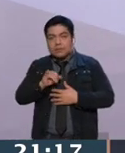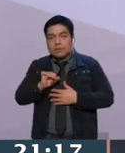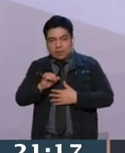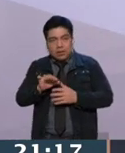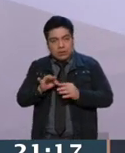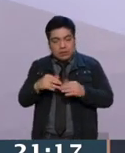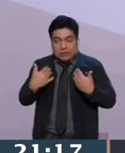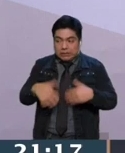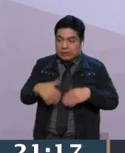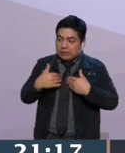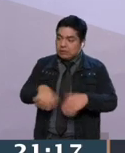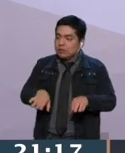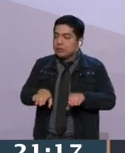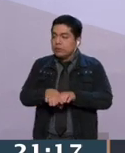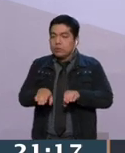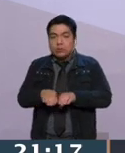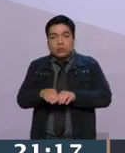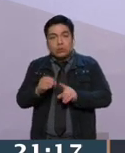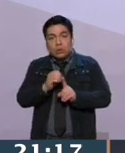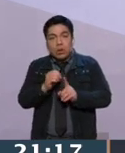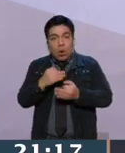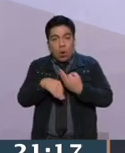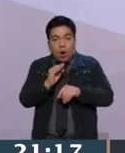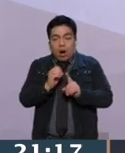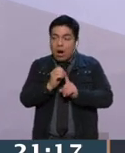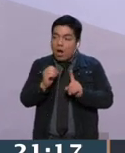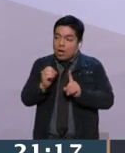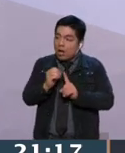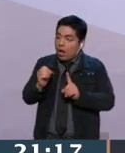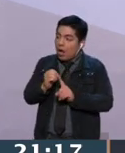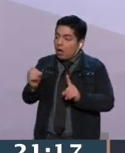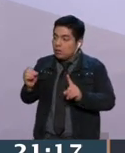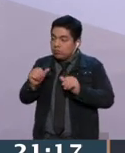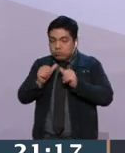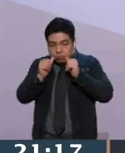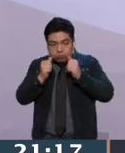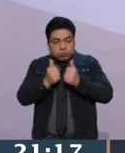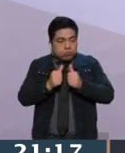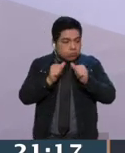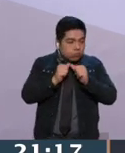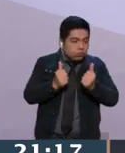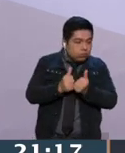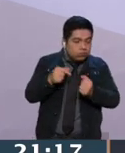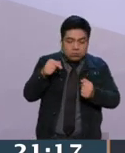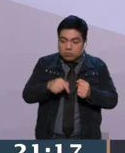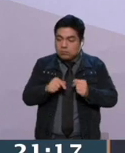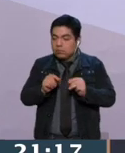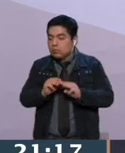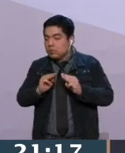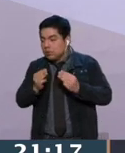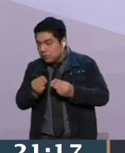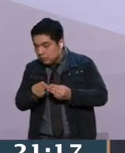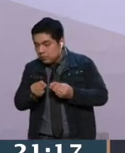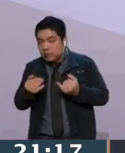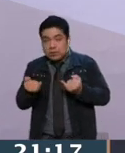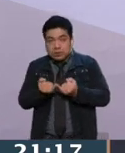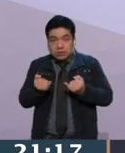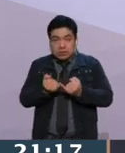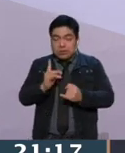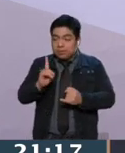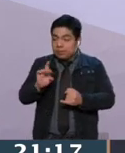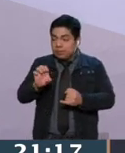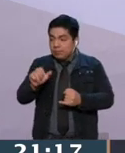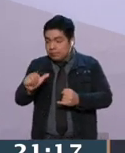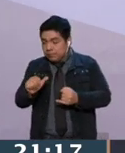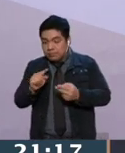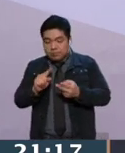quiebre, tanto en cómo se organizaron, valga la redundancia, los grupos del crimen organizado en nuestro país, como la relación con la DEA y con el gobierno de